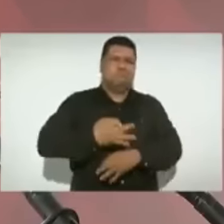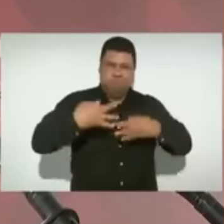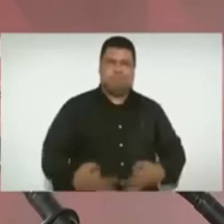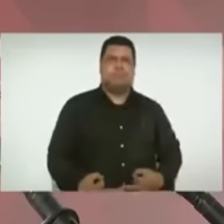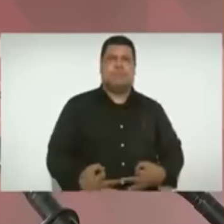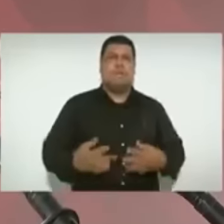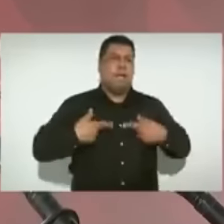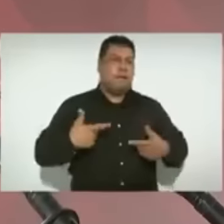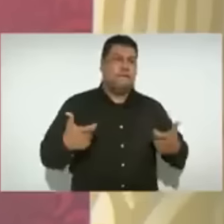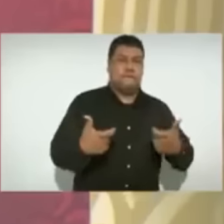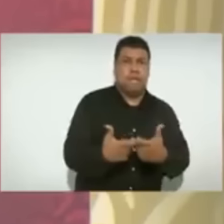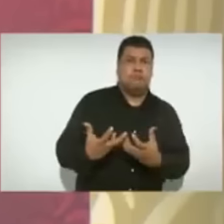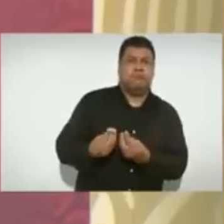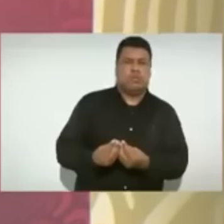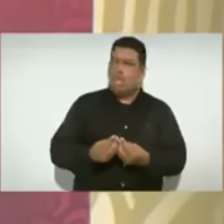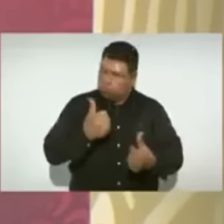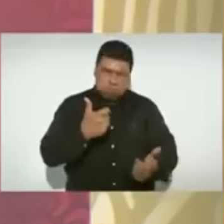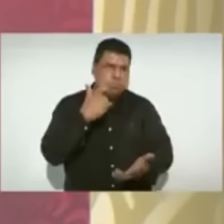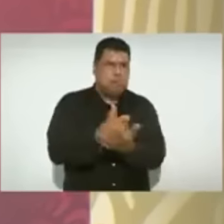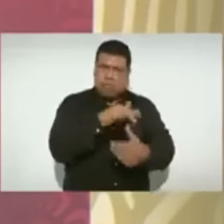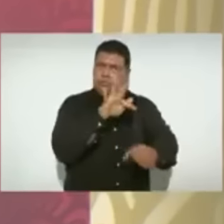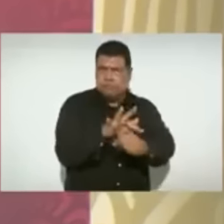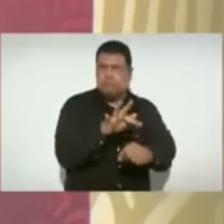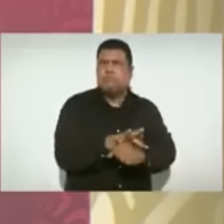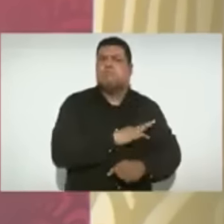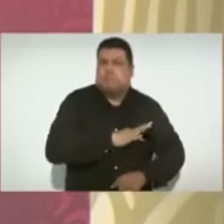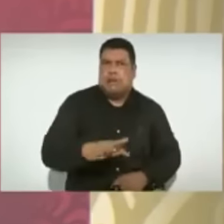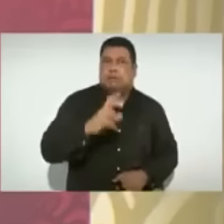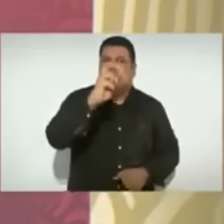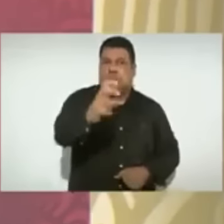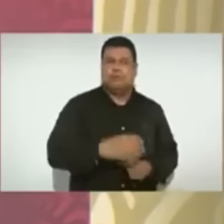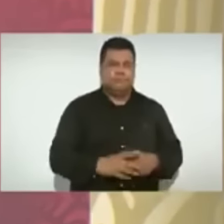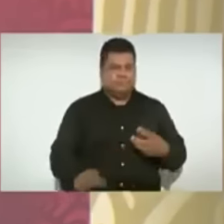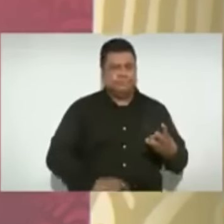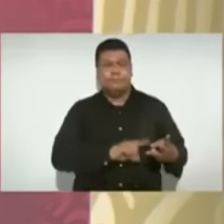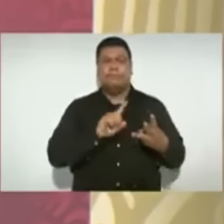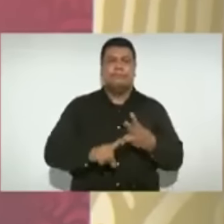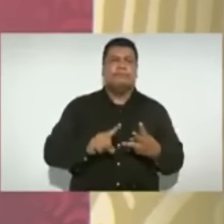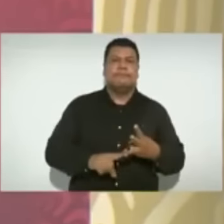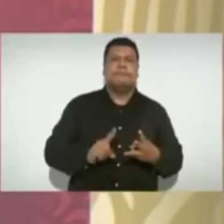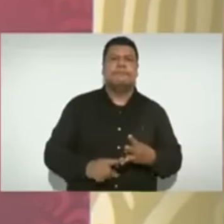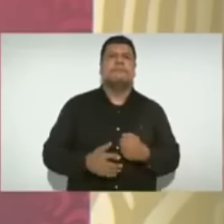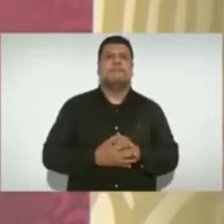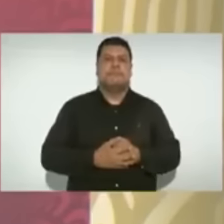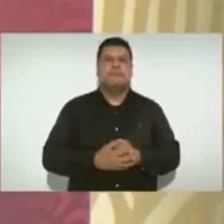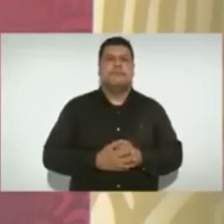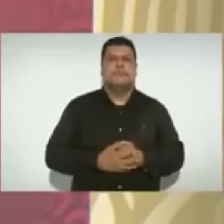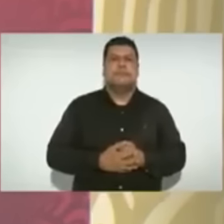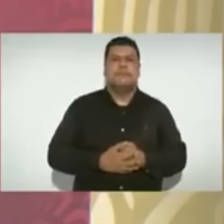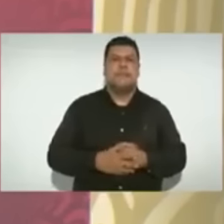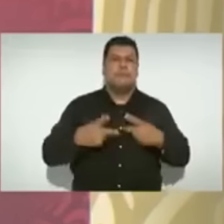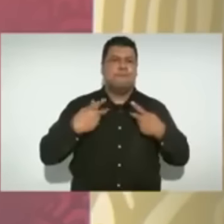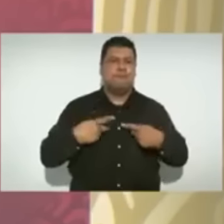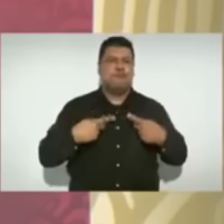recursos del pueblo se le regresen al pueblo de México. Y el tercer principio que dice: con el